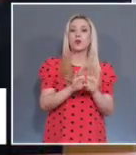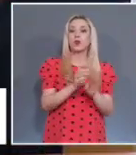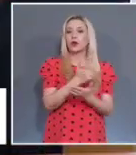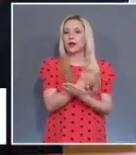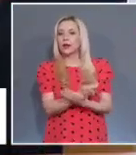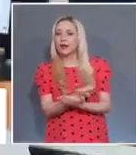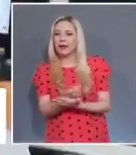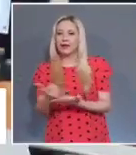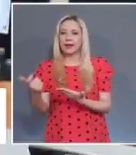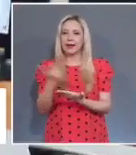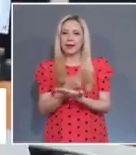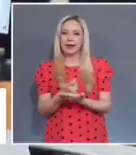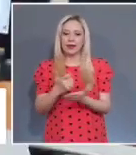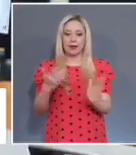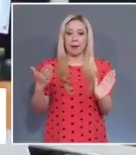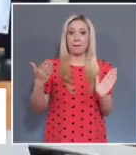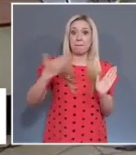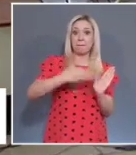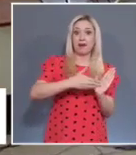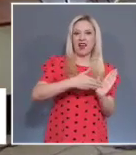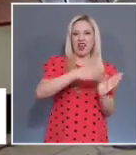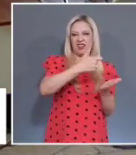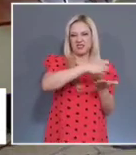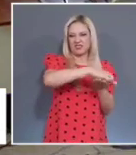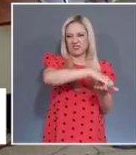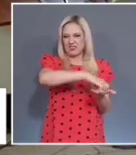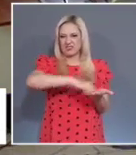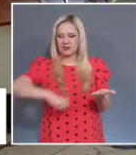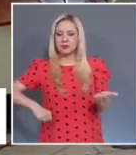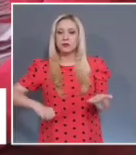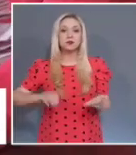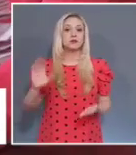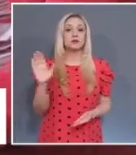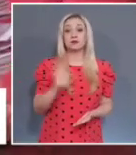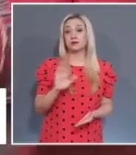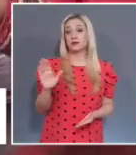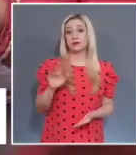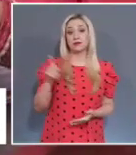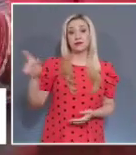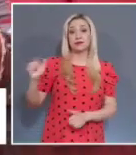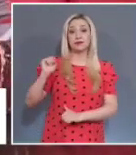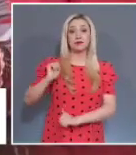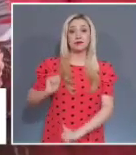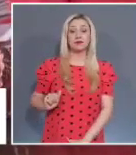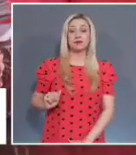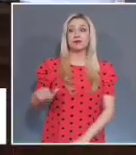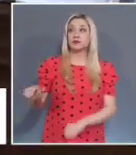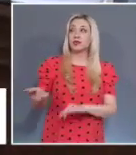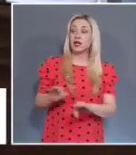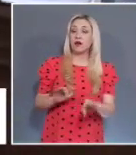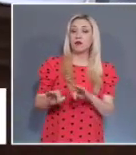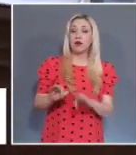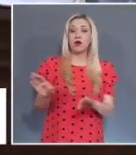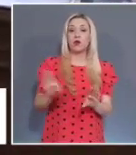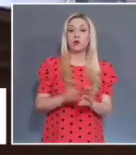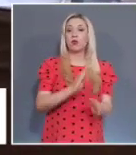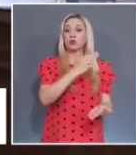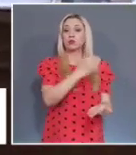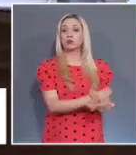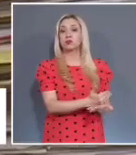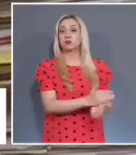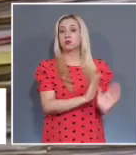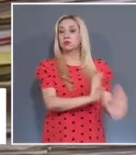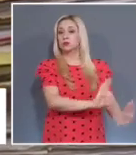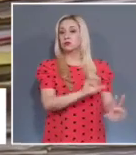los comprendidos en el lapso en que la autoridad laboral haya suspendido sus actividades y términos procesales con motivo de